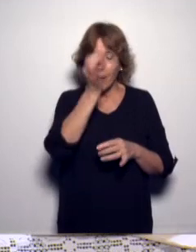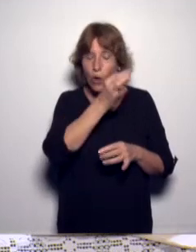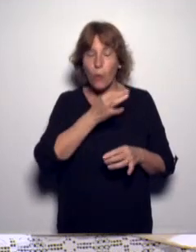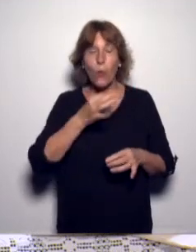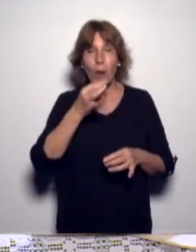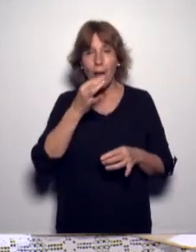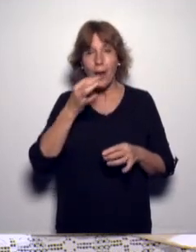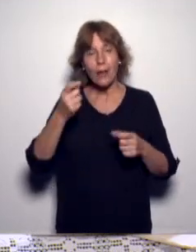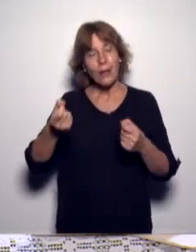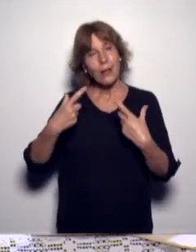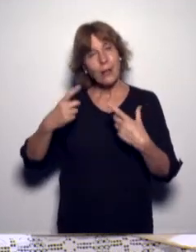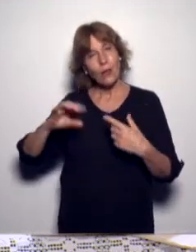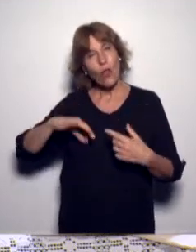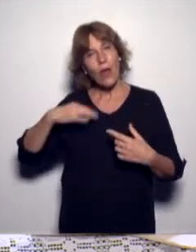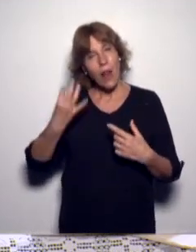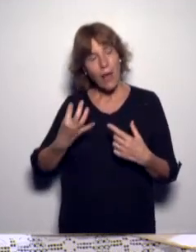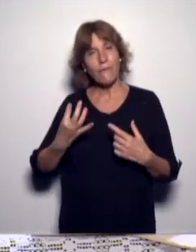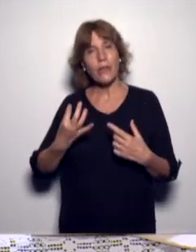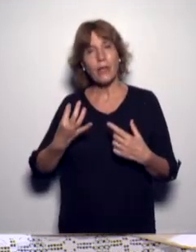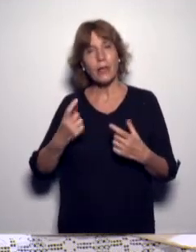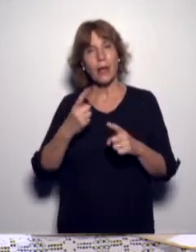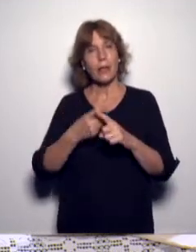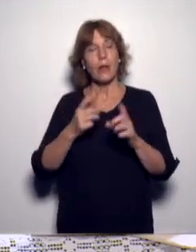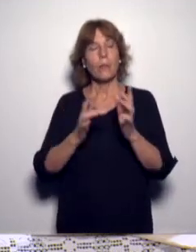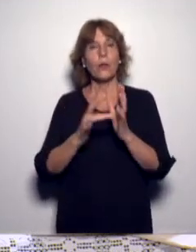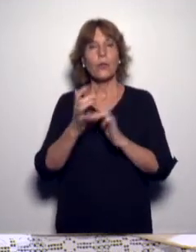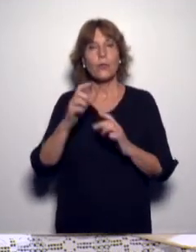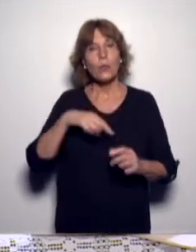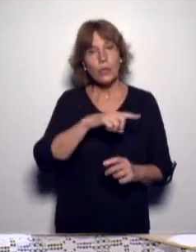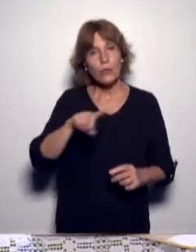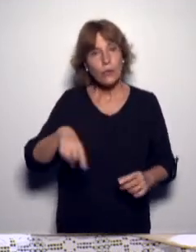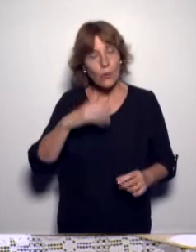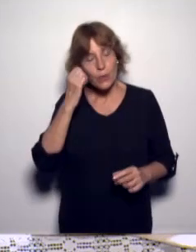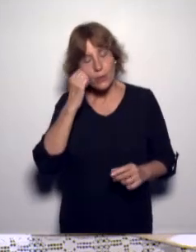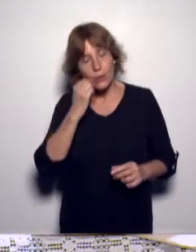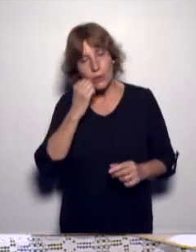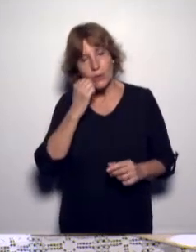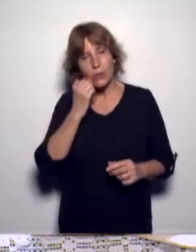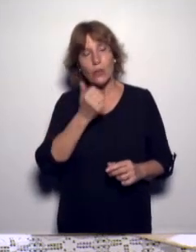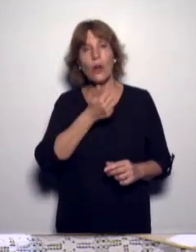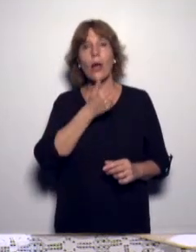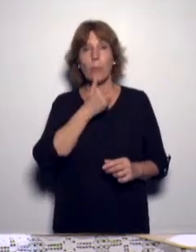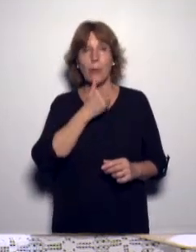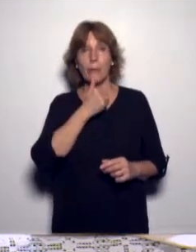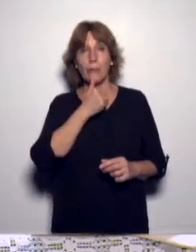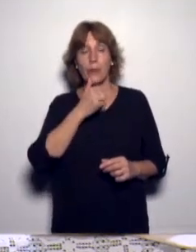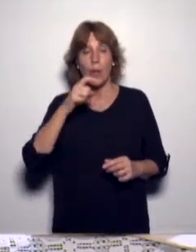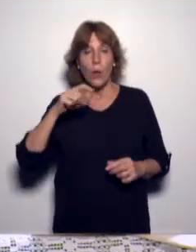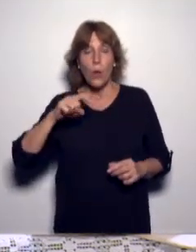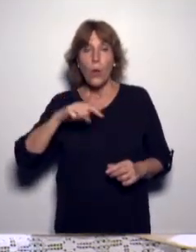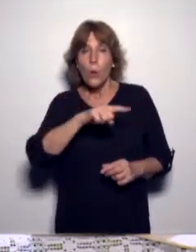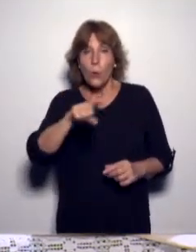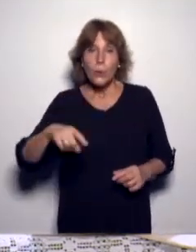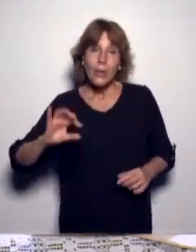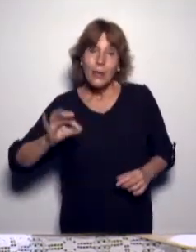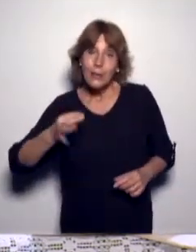vida verdadera. Por Jesucristo nuestro Señor. Amén. Ustedes saben que nuestro